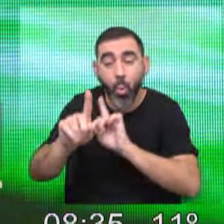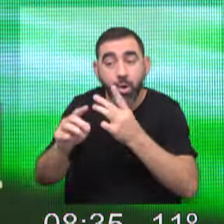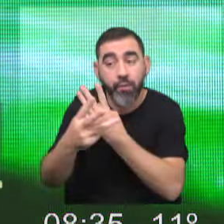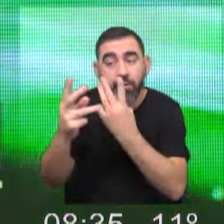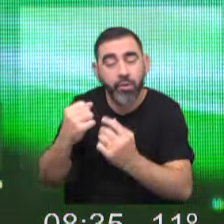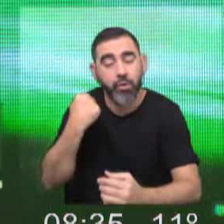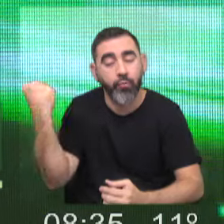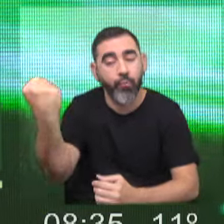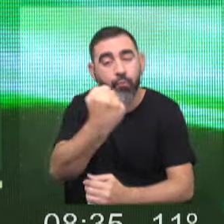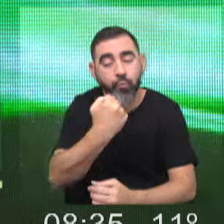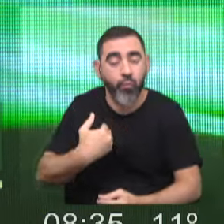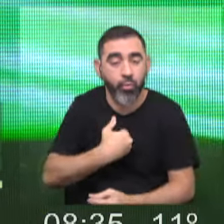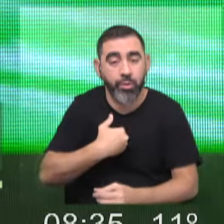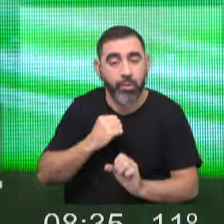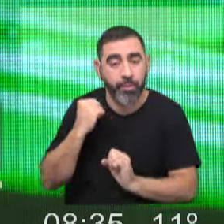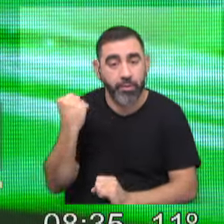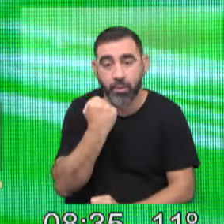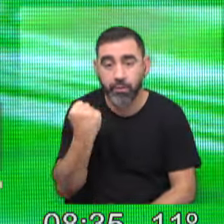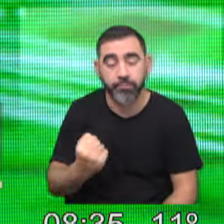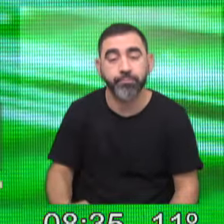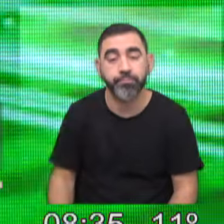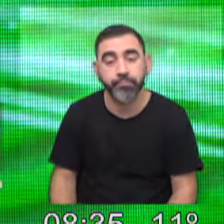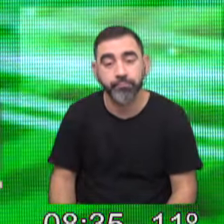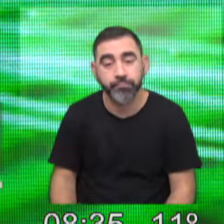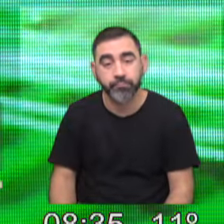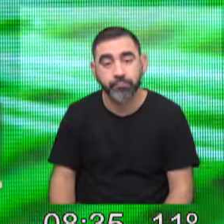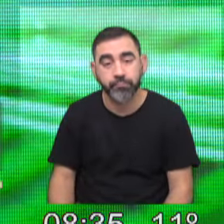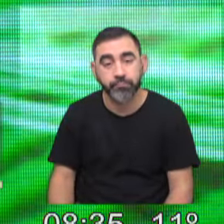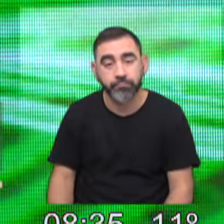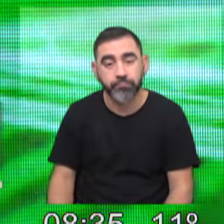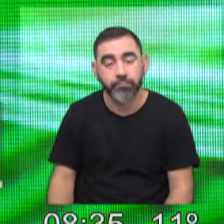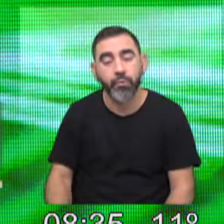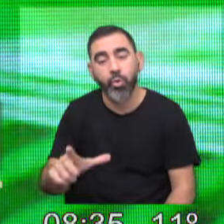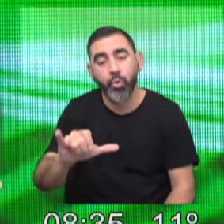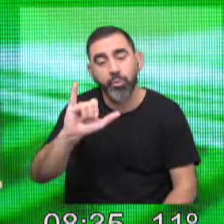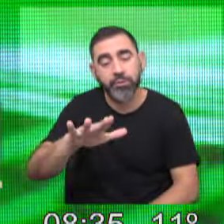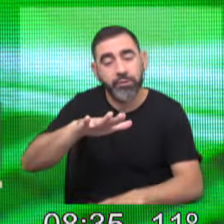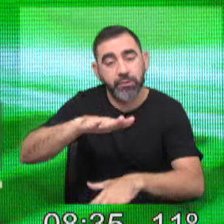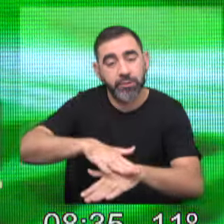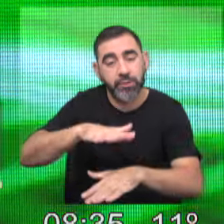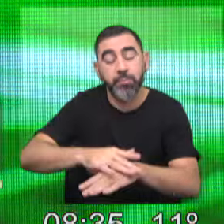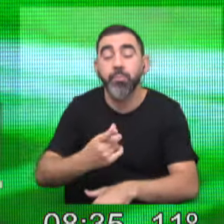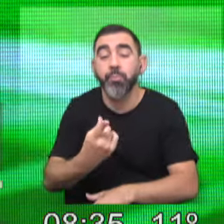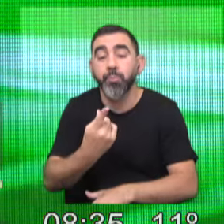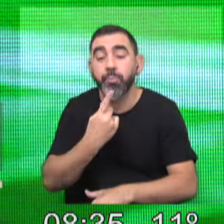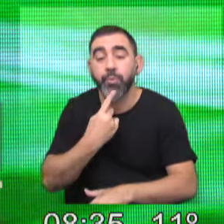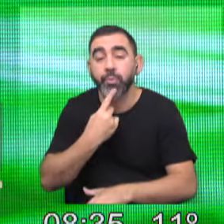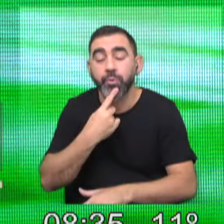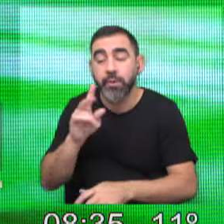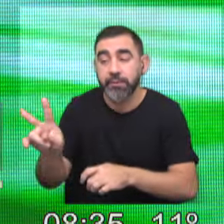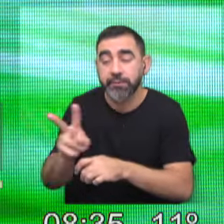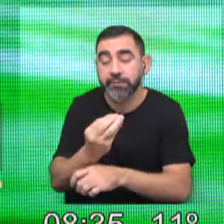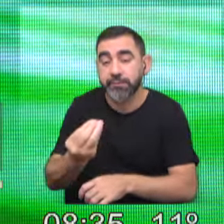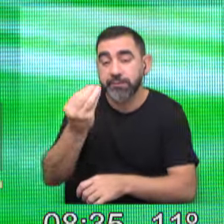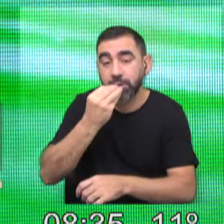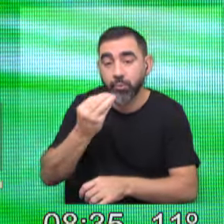jugar un rol muy importante. Nosotros siempre decimos que naturalmente la responsabilidad de las políticas sobre la seguridad